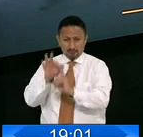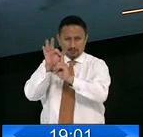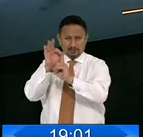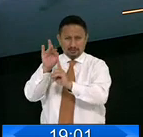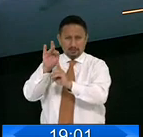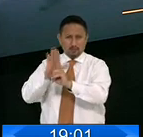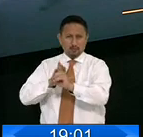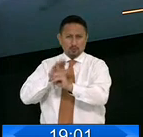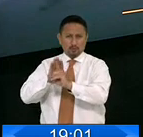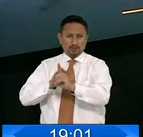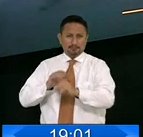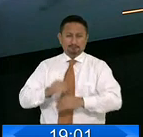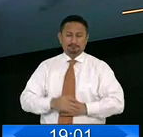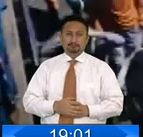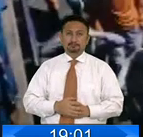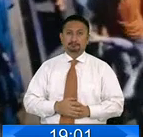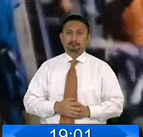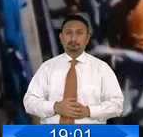penitenciarios